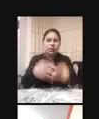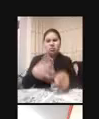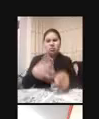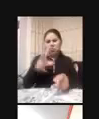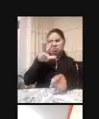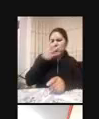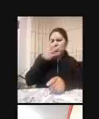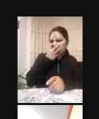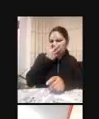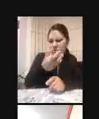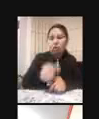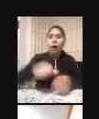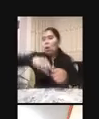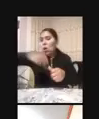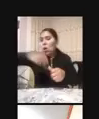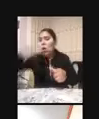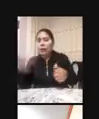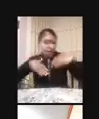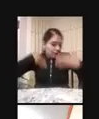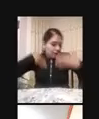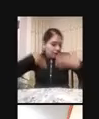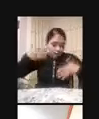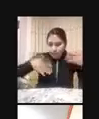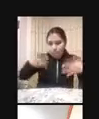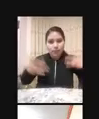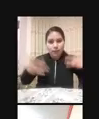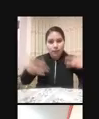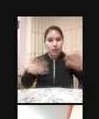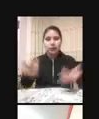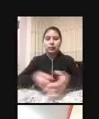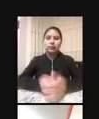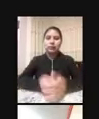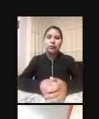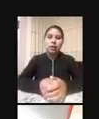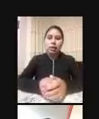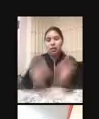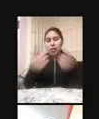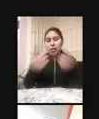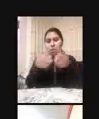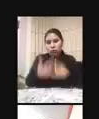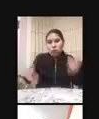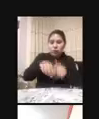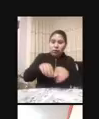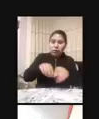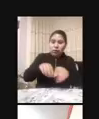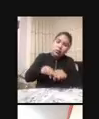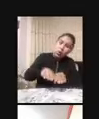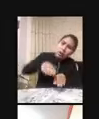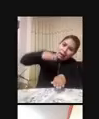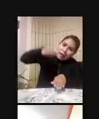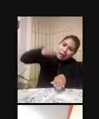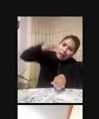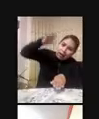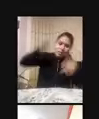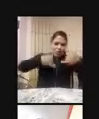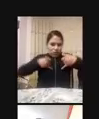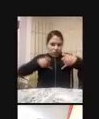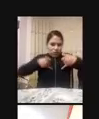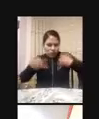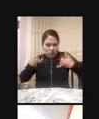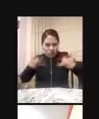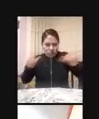que trabajar bastante, ¿sí? Porque cuando ya son grandes es la dificultad más grande, ¿no? ¿Ve? A medida que van creciendo, pues a veces ellos